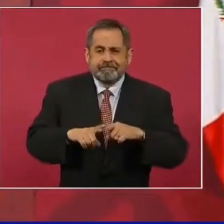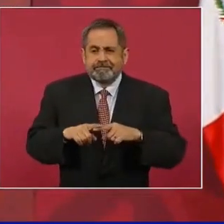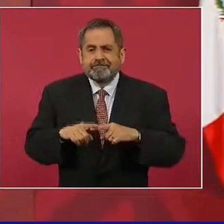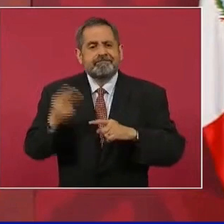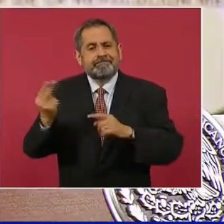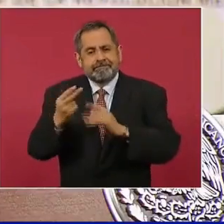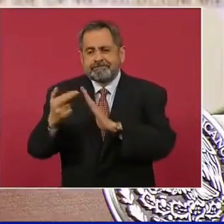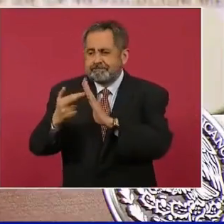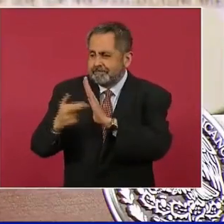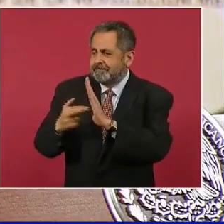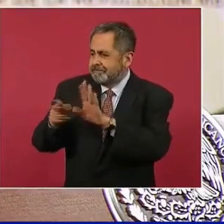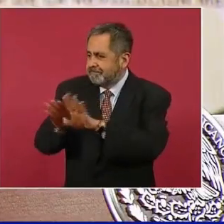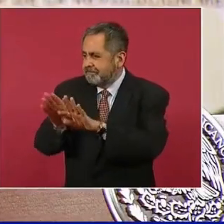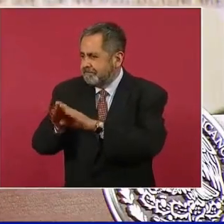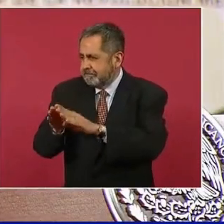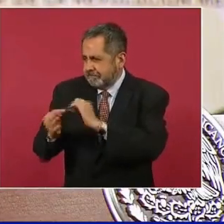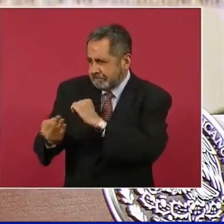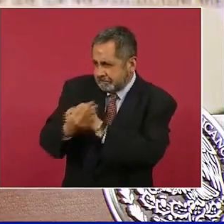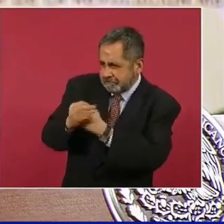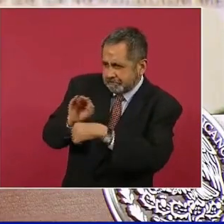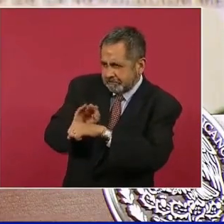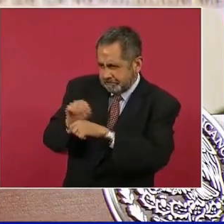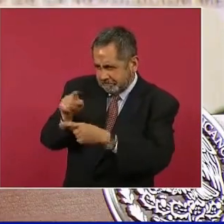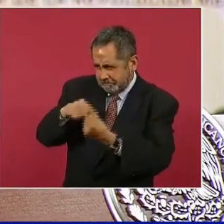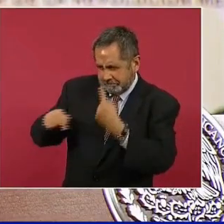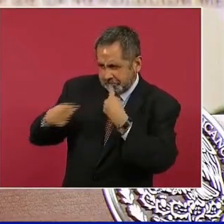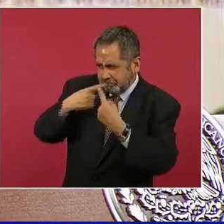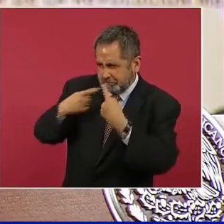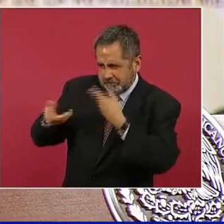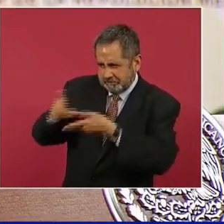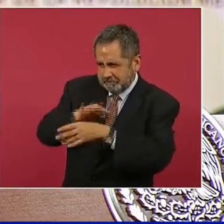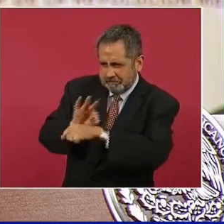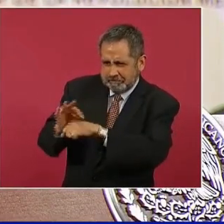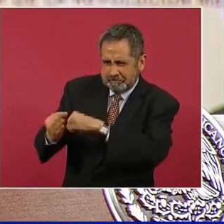andamiaje de protección